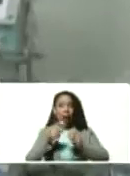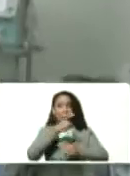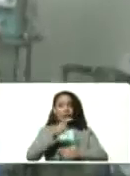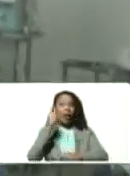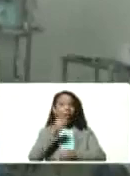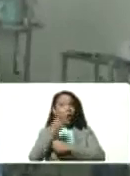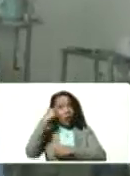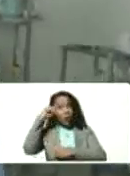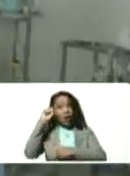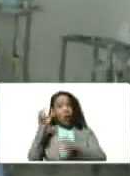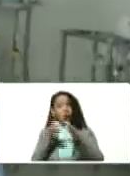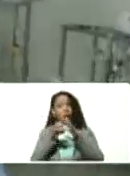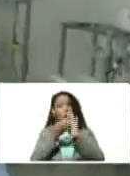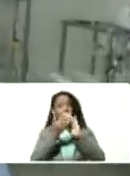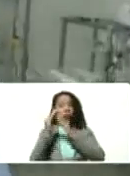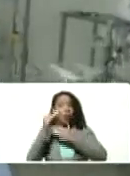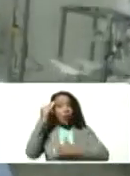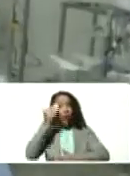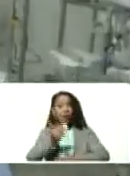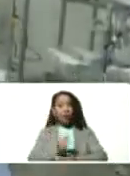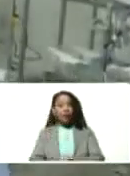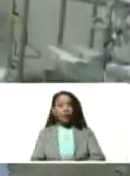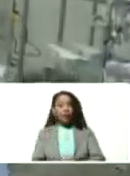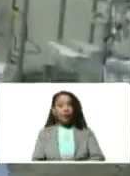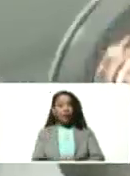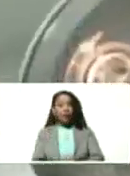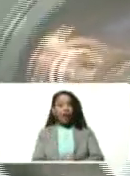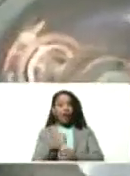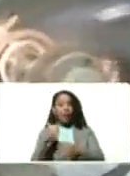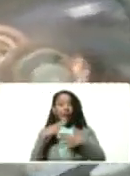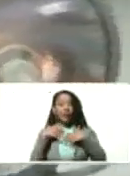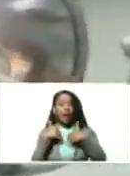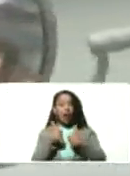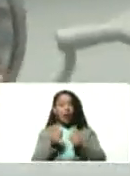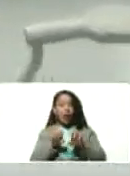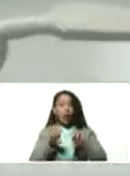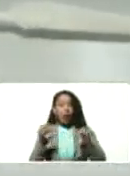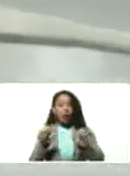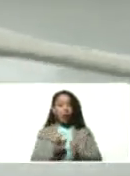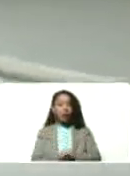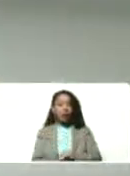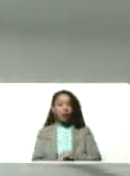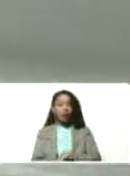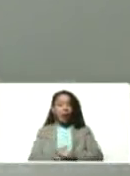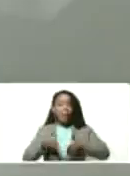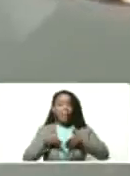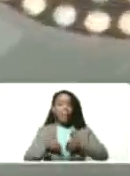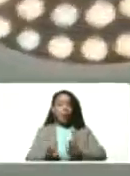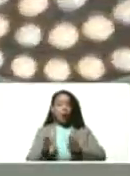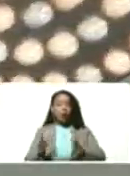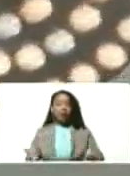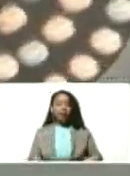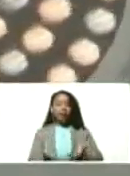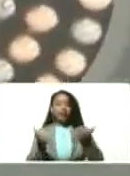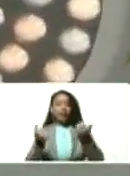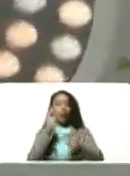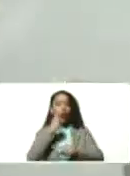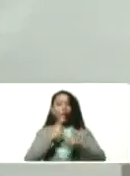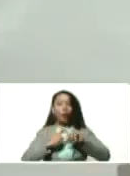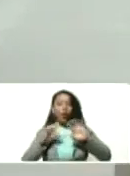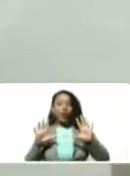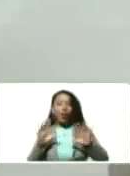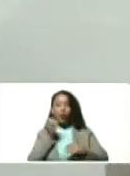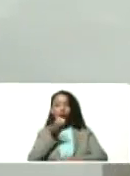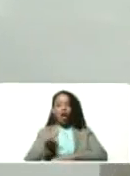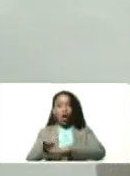que las brigadas comunitarias militares de salud y de educación nacieron al calor del 1x10 del